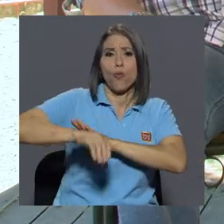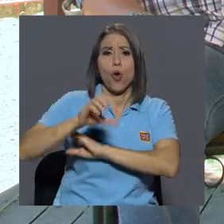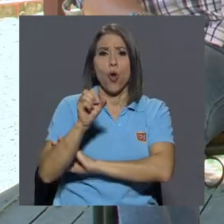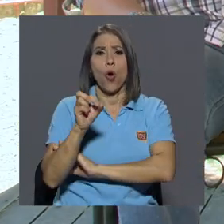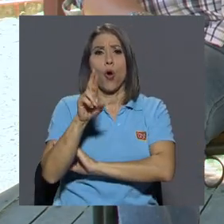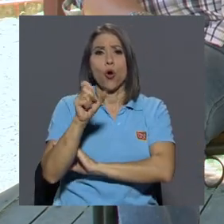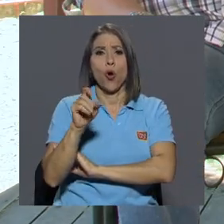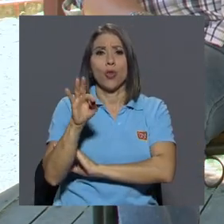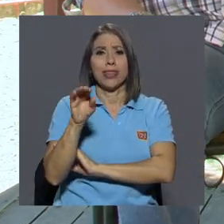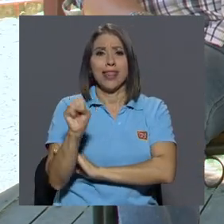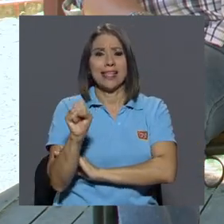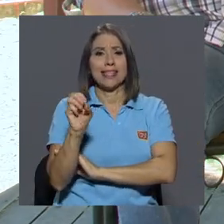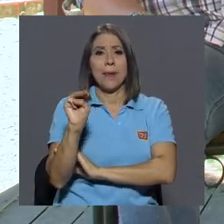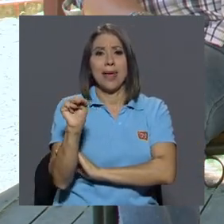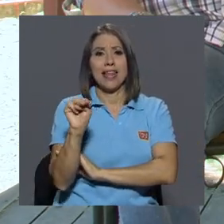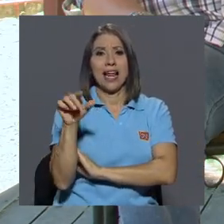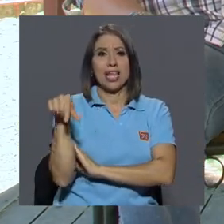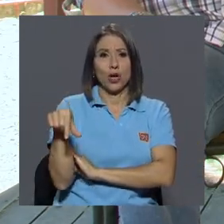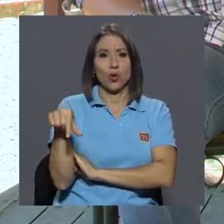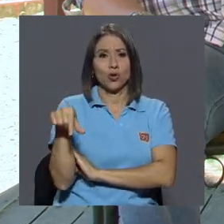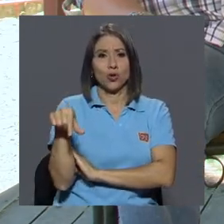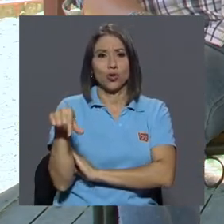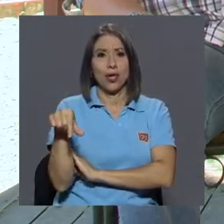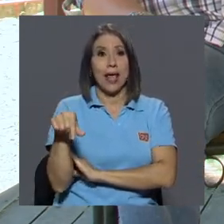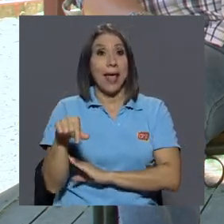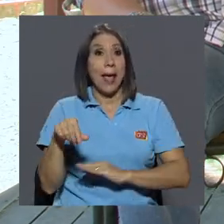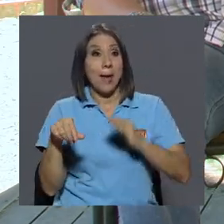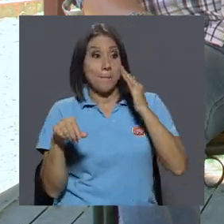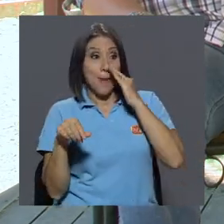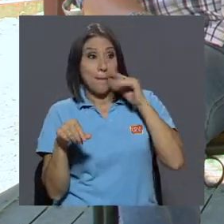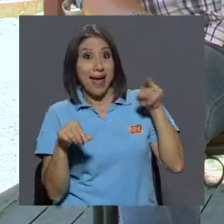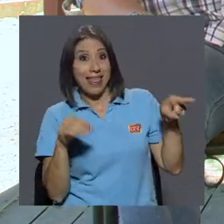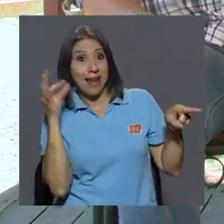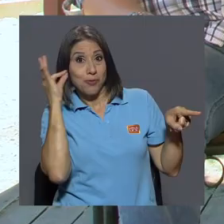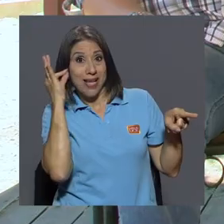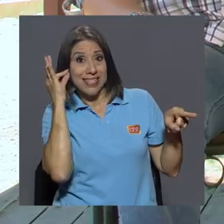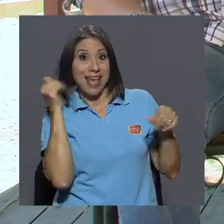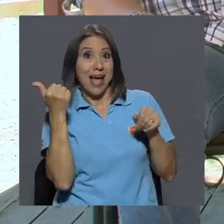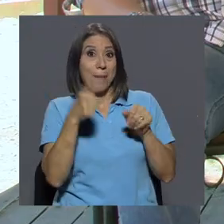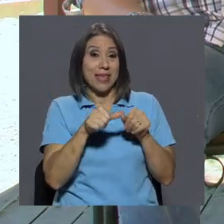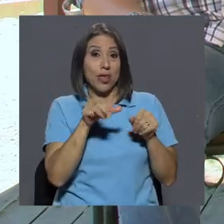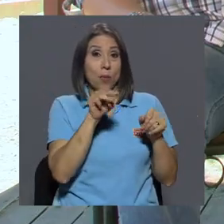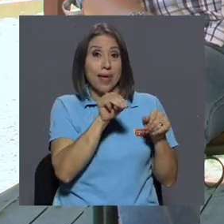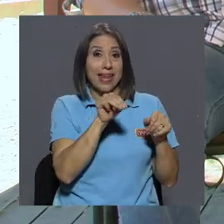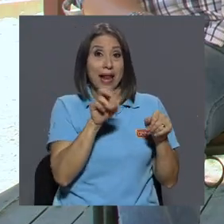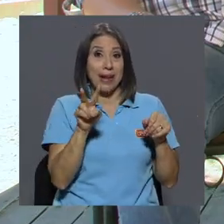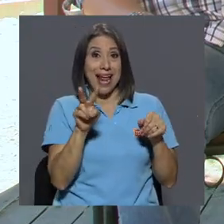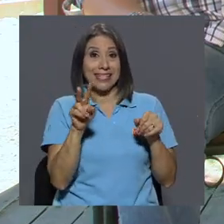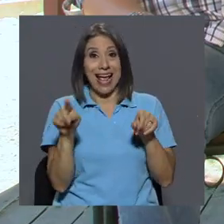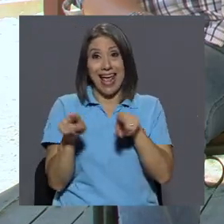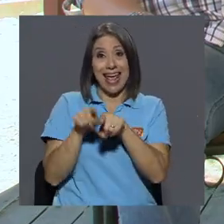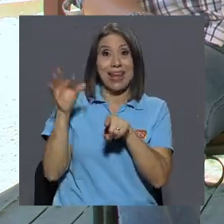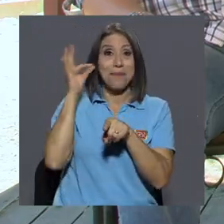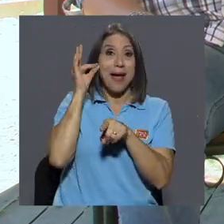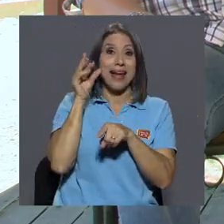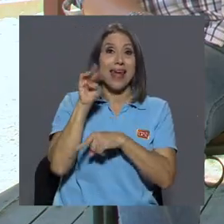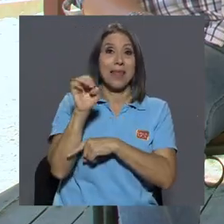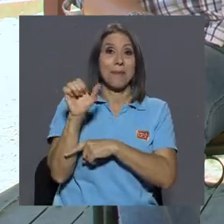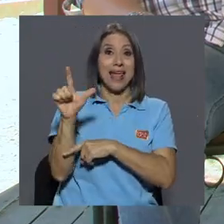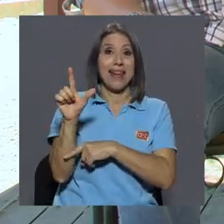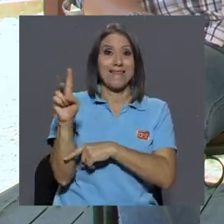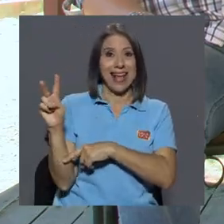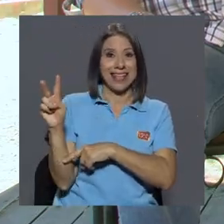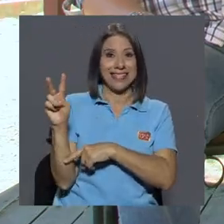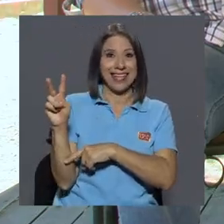Y la mamá de ella es Madrigal Velázquez, hermana de Mel Velázquez, el personaje del cual estamos